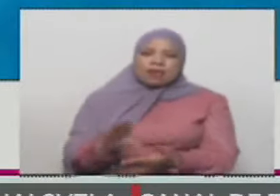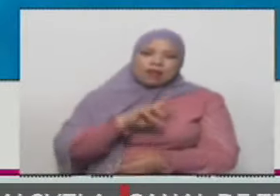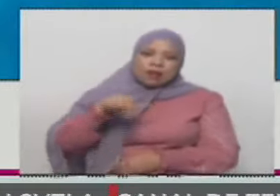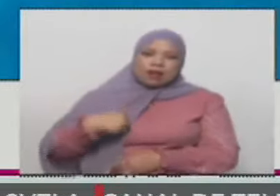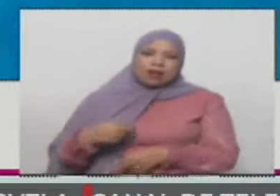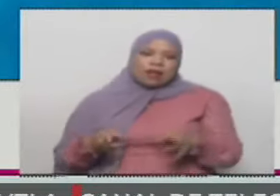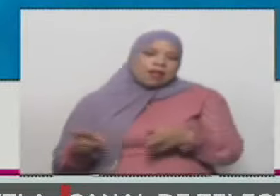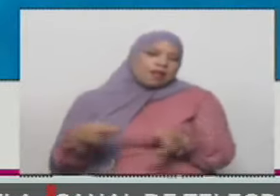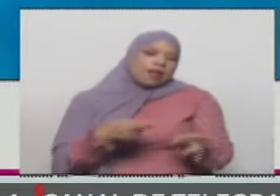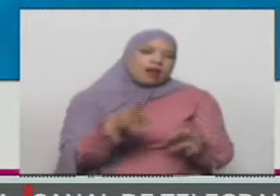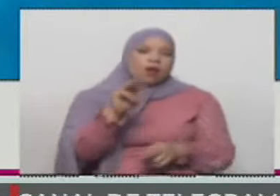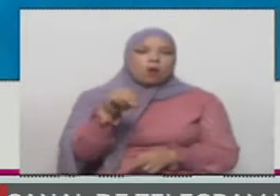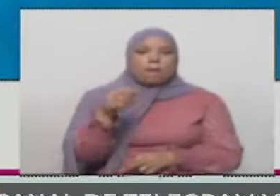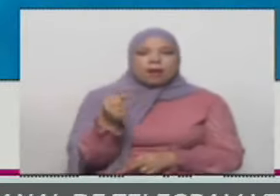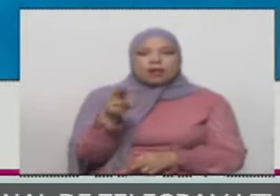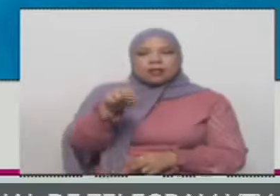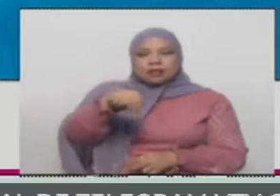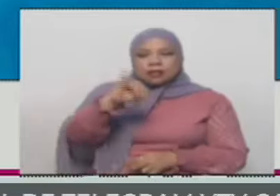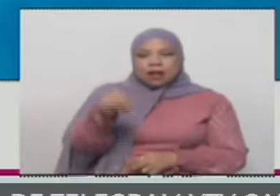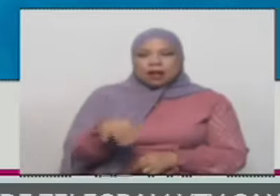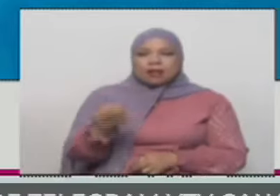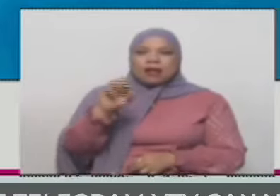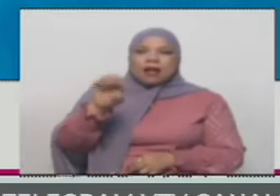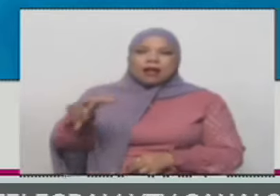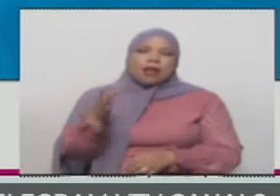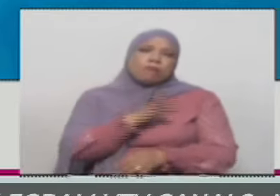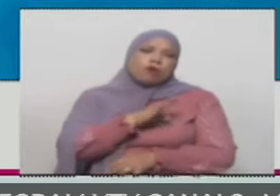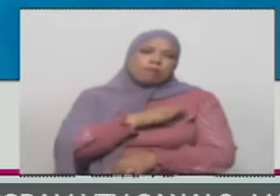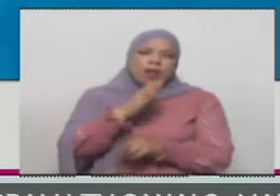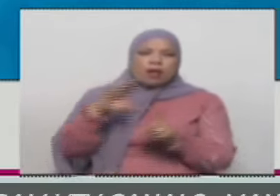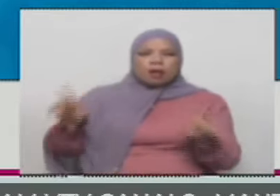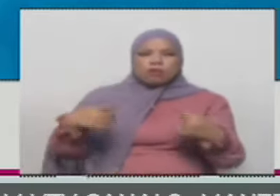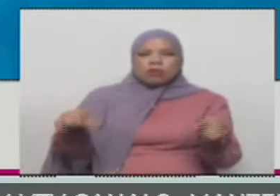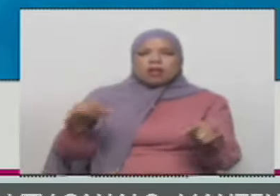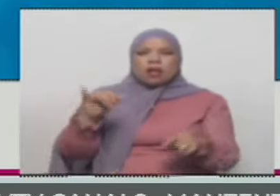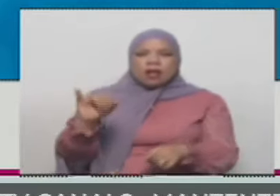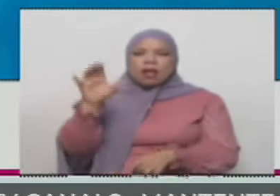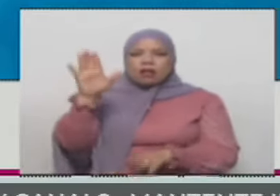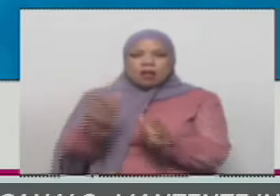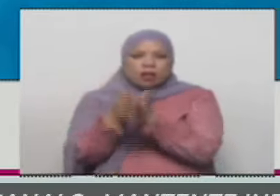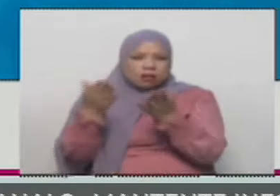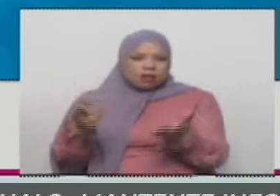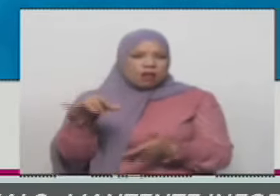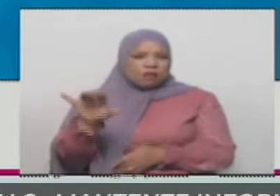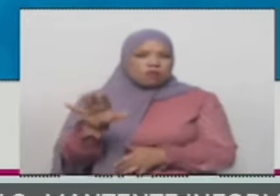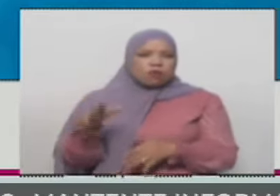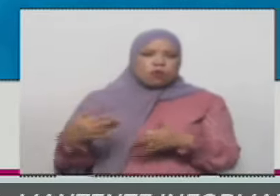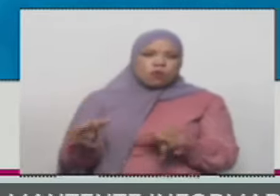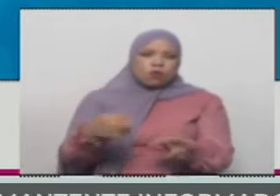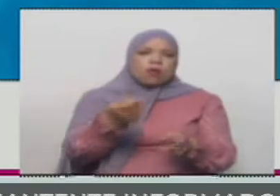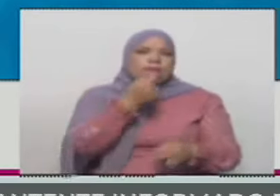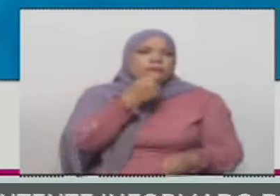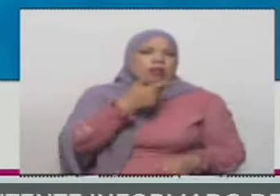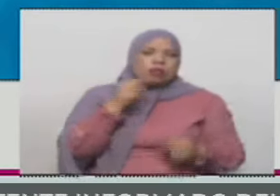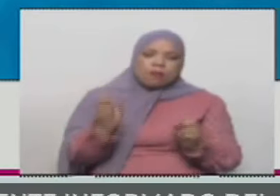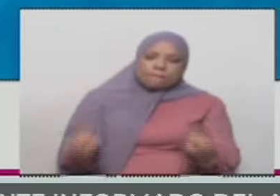Manzanares, es. Porque la música es la forma más bonita de construir las